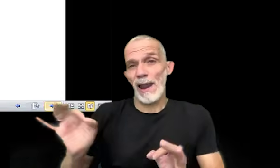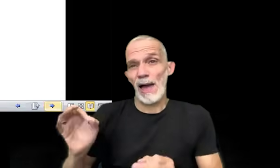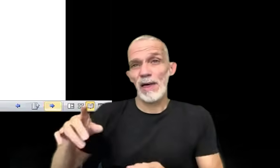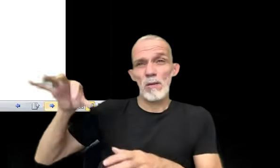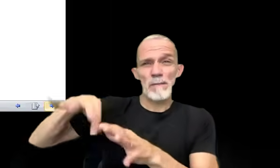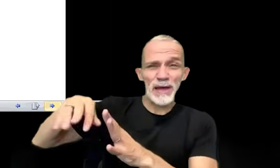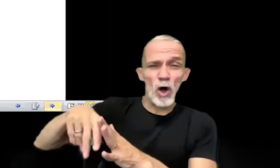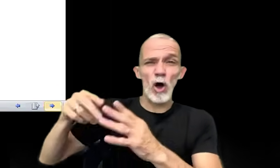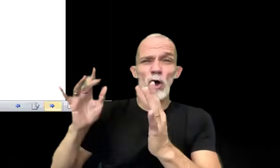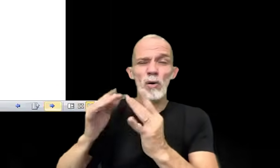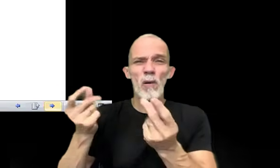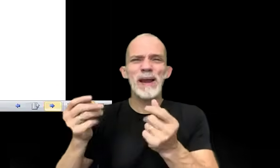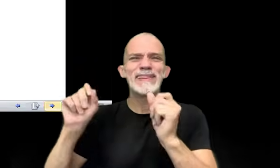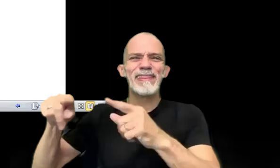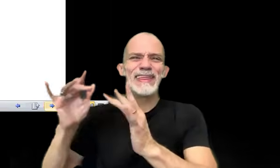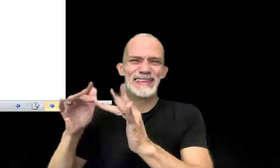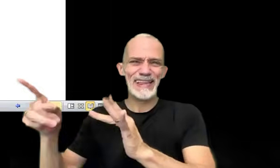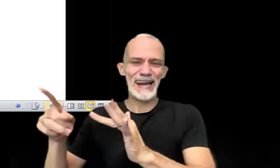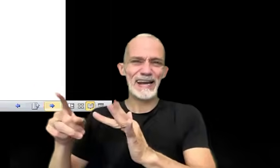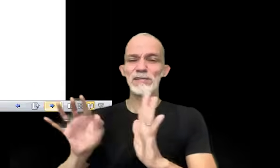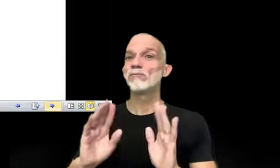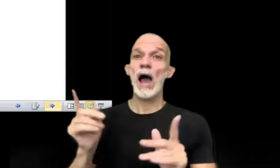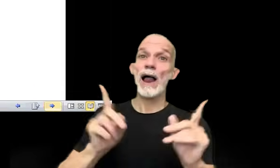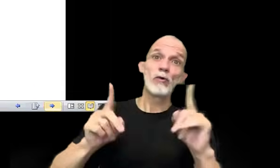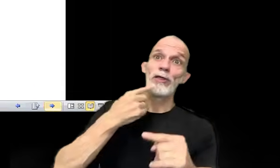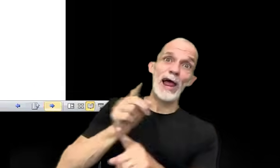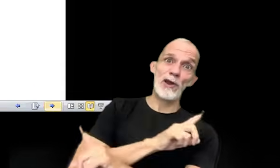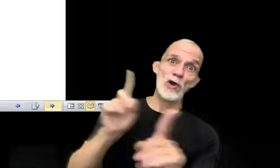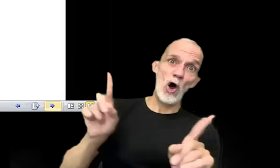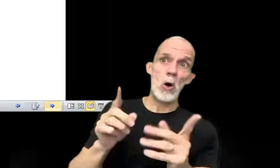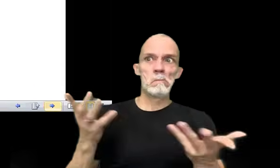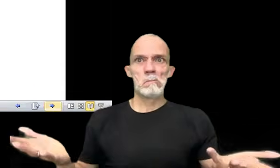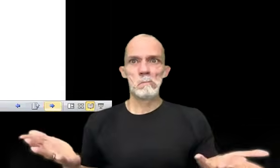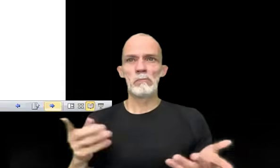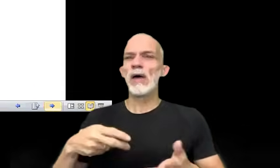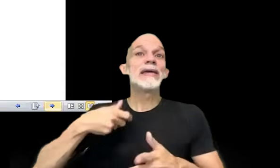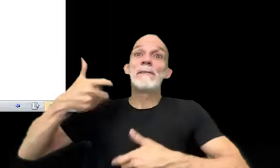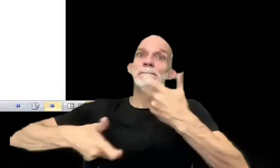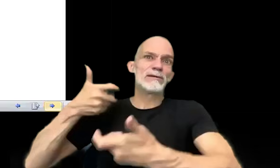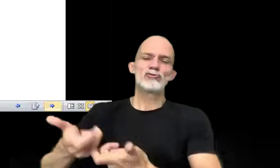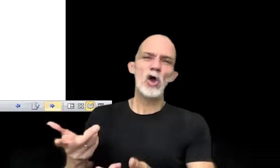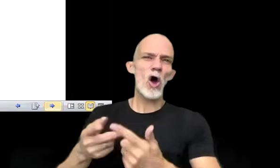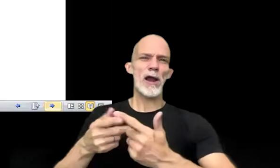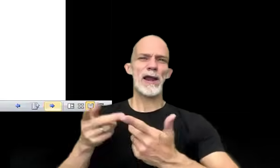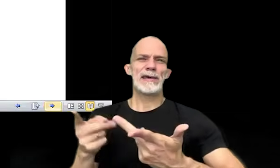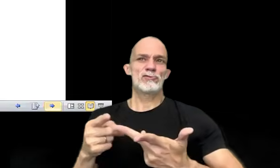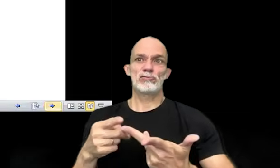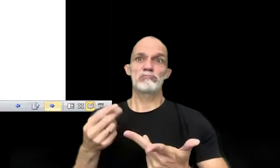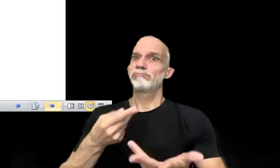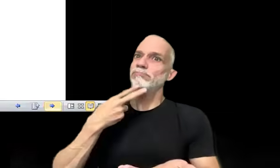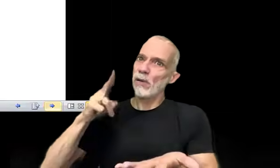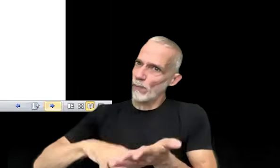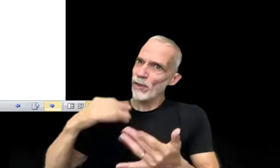parte de la doctrina decía que no correspondía a la exención, que eran inversiones, bienes grabados.